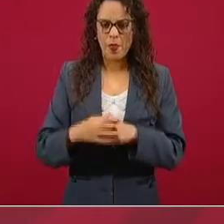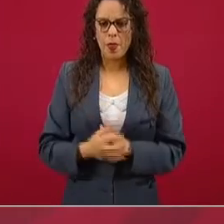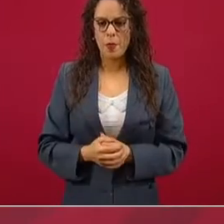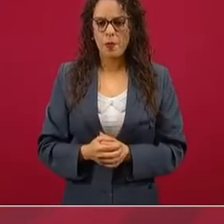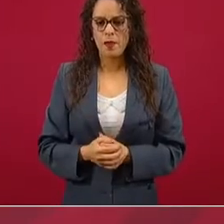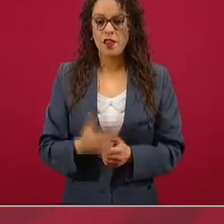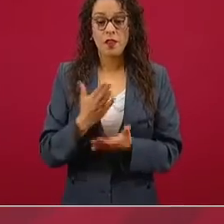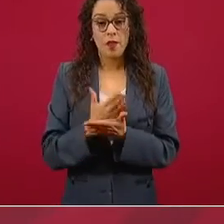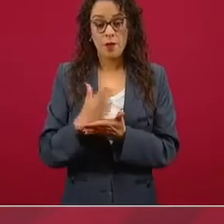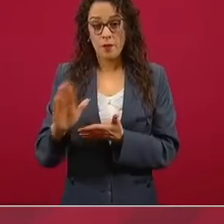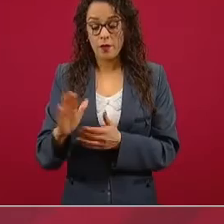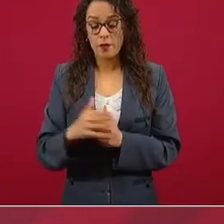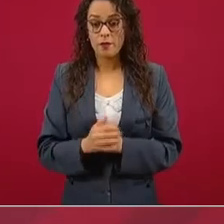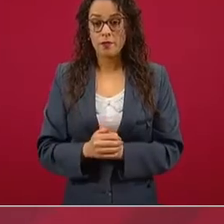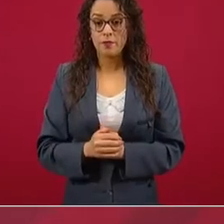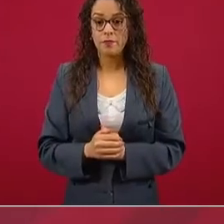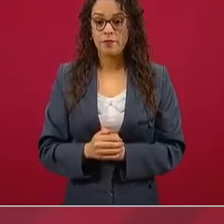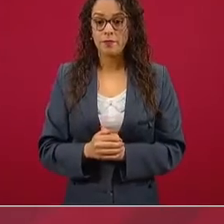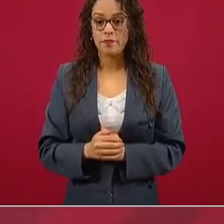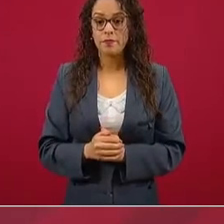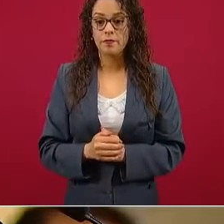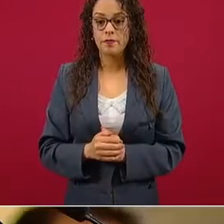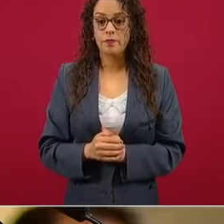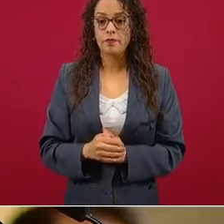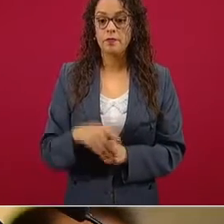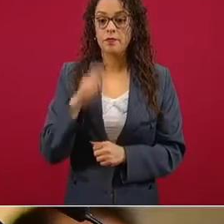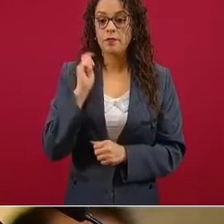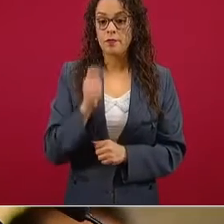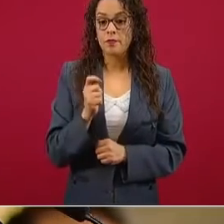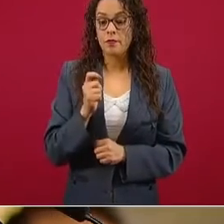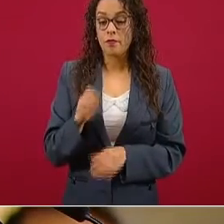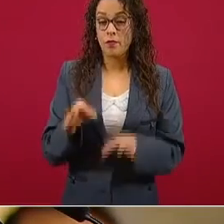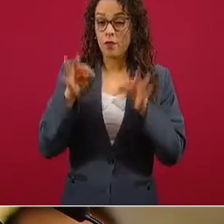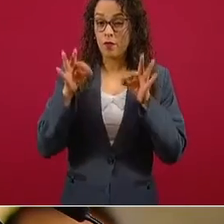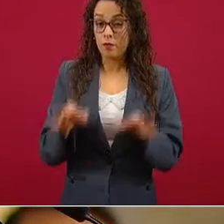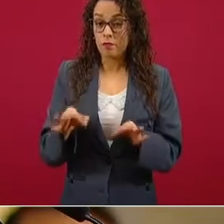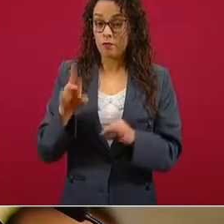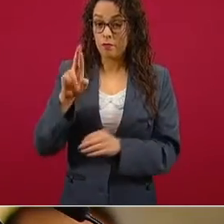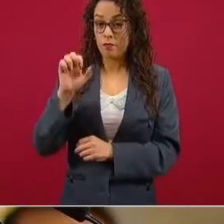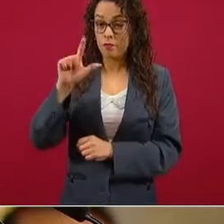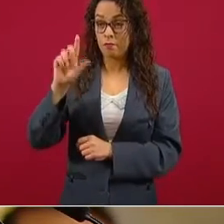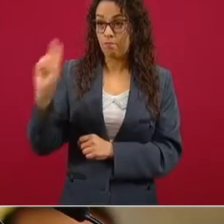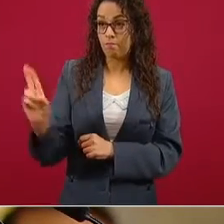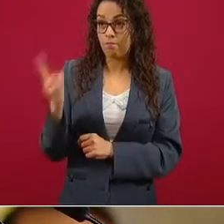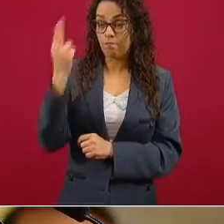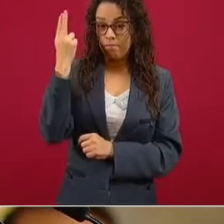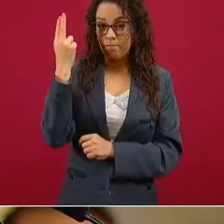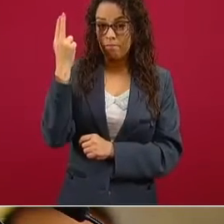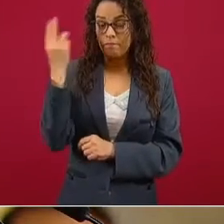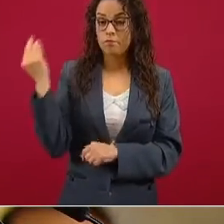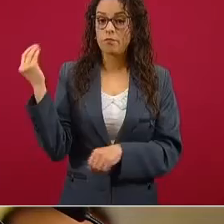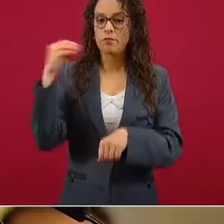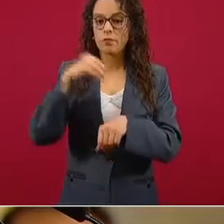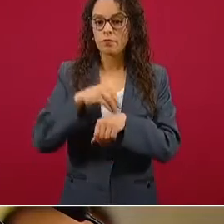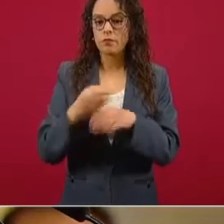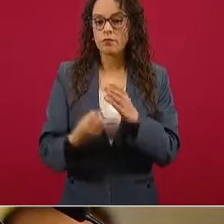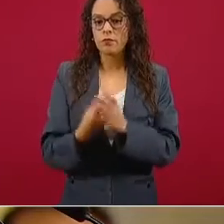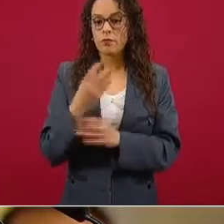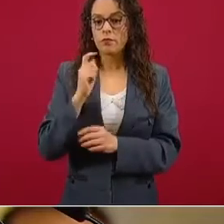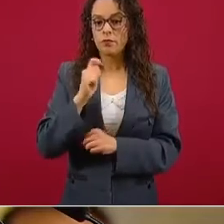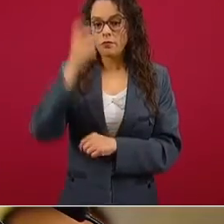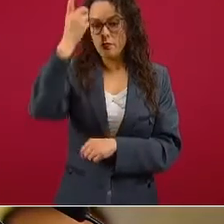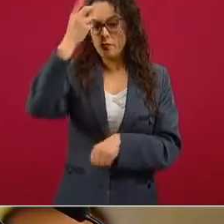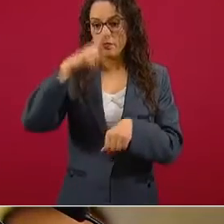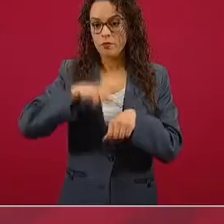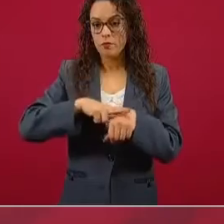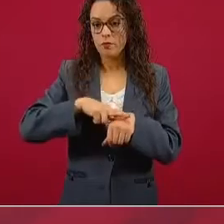se suprimió la Real y Pontificia Universidad y se creó la Dirección